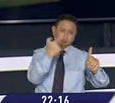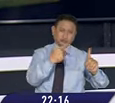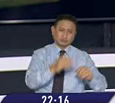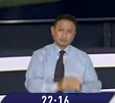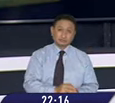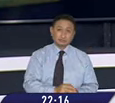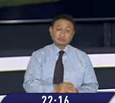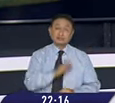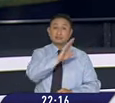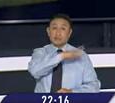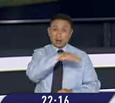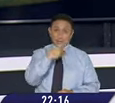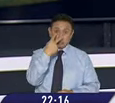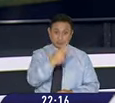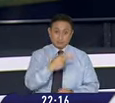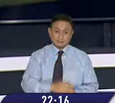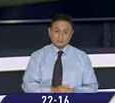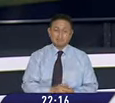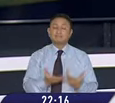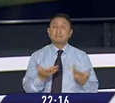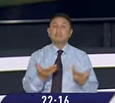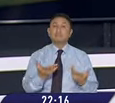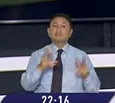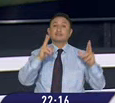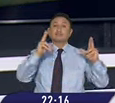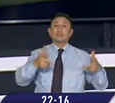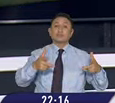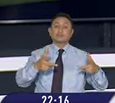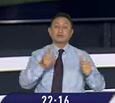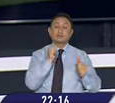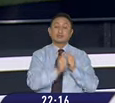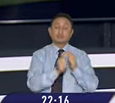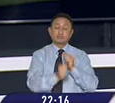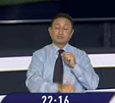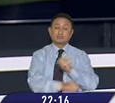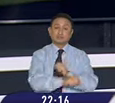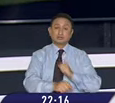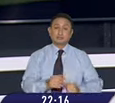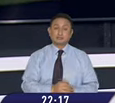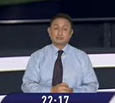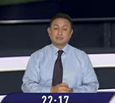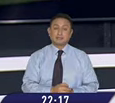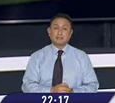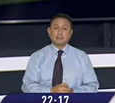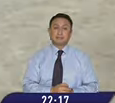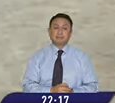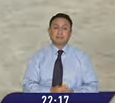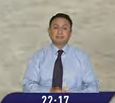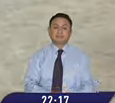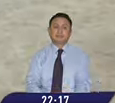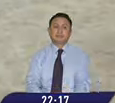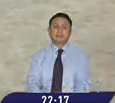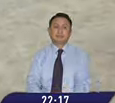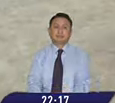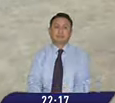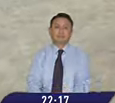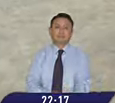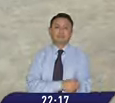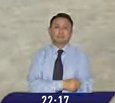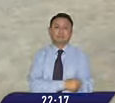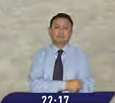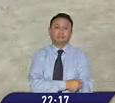sus alumnos. El hecho ocurrió en una cancha de un complejo deportivo ubicado en la provincia del Oro. El propósito de